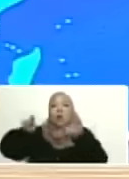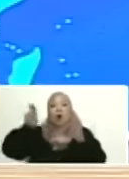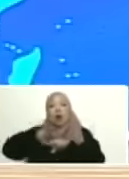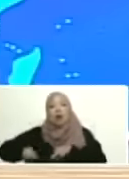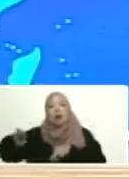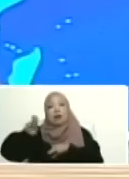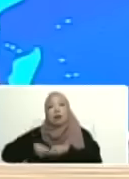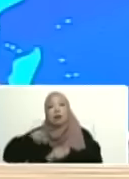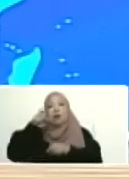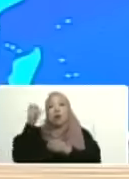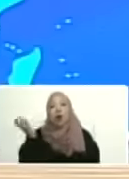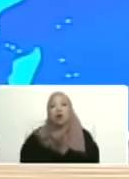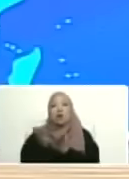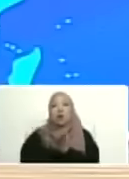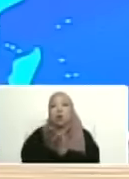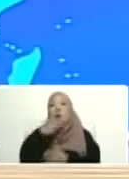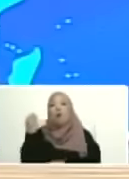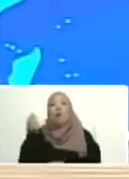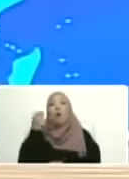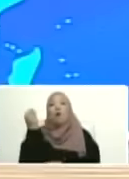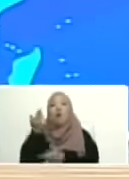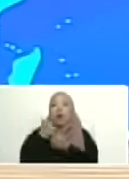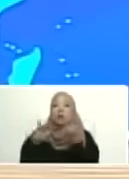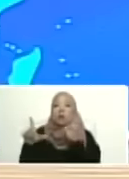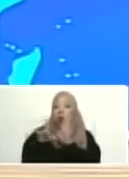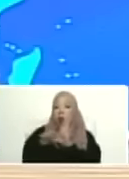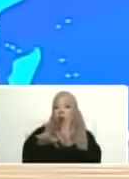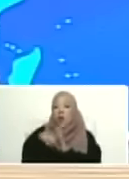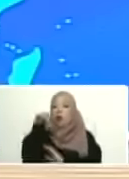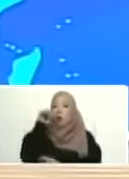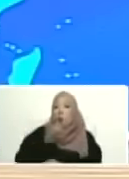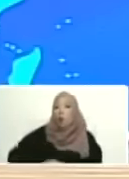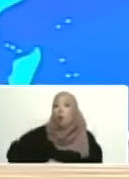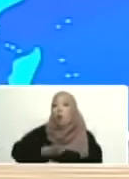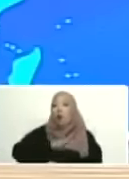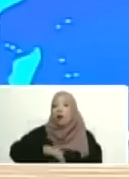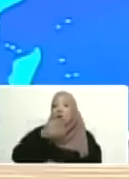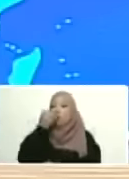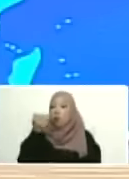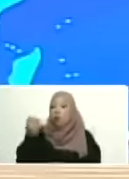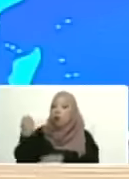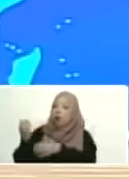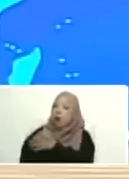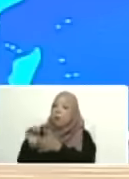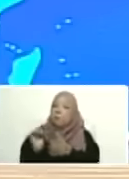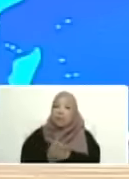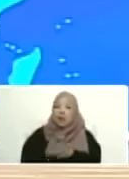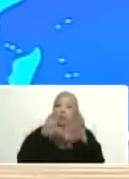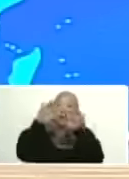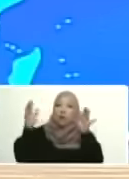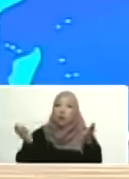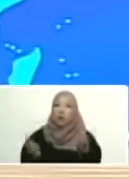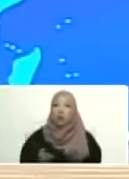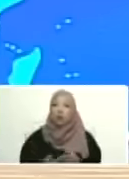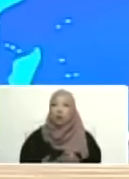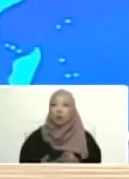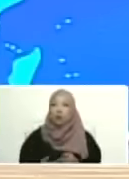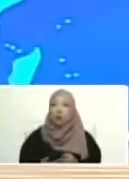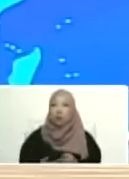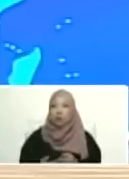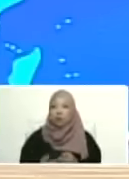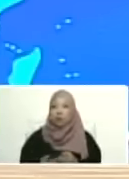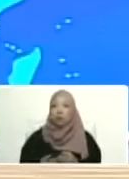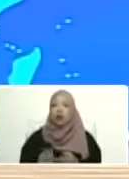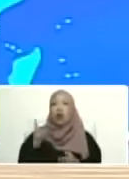niñas en las escuelas, nuestros jóvenes en los liceos, nuestro pueblo, y ahora frente a ustedes, amigos del mundo. Allí se